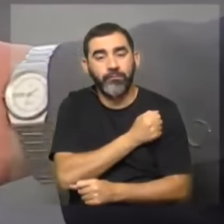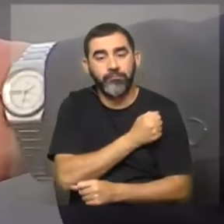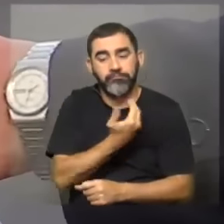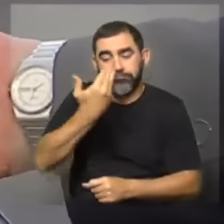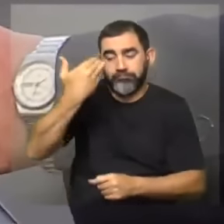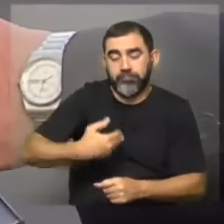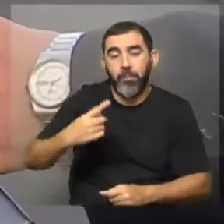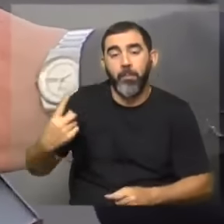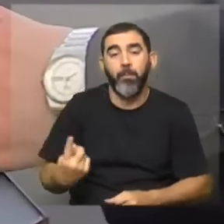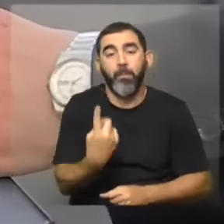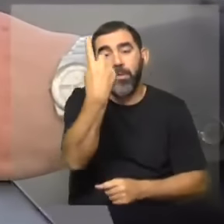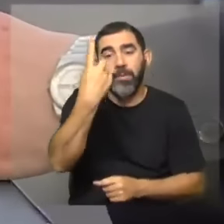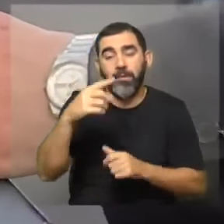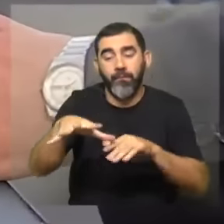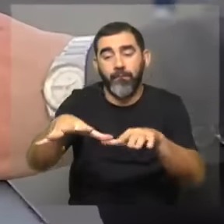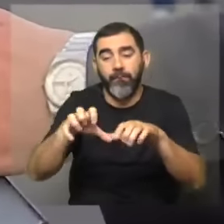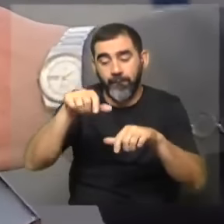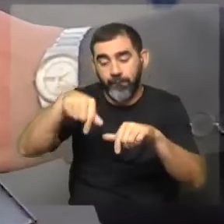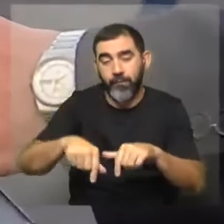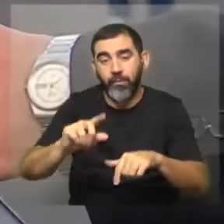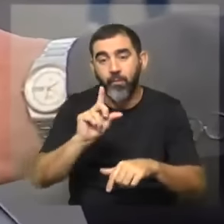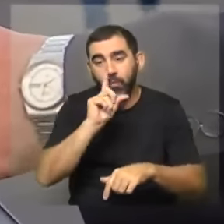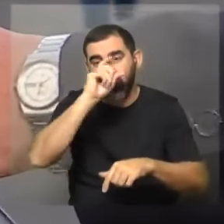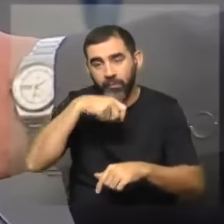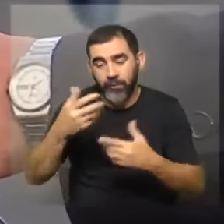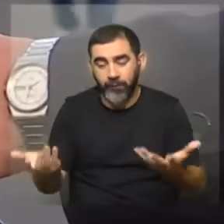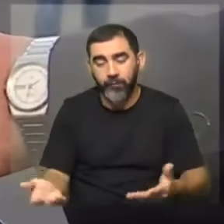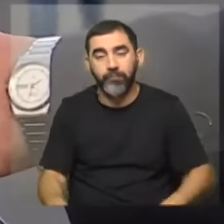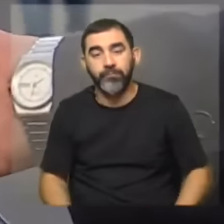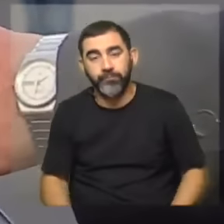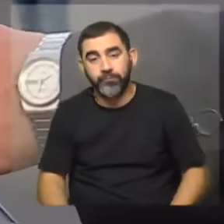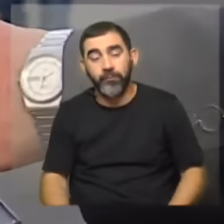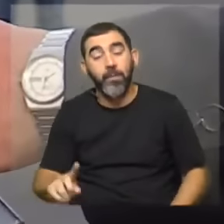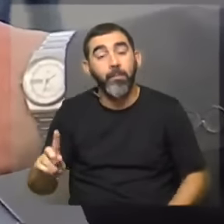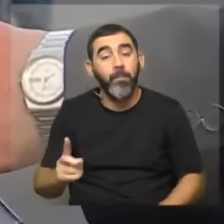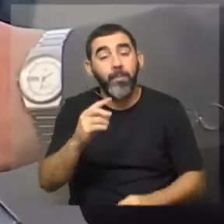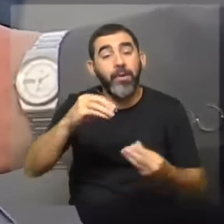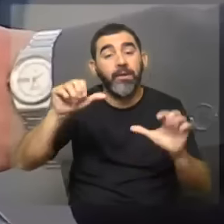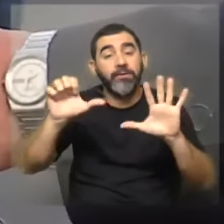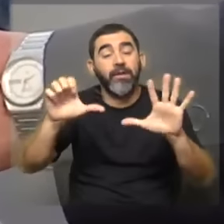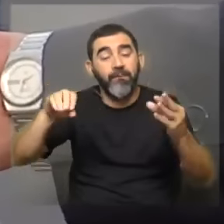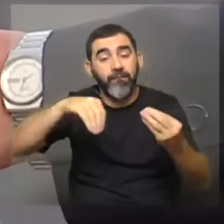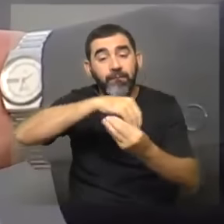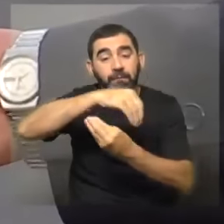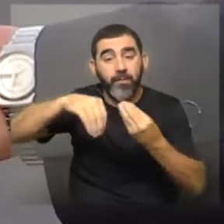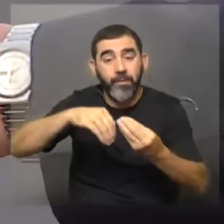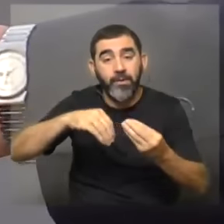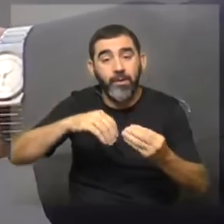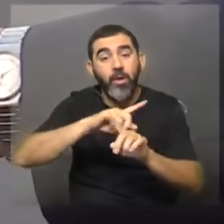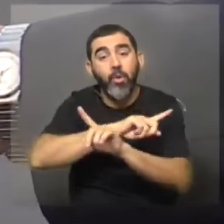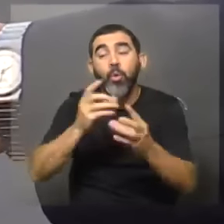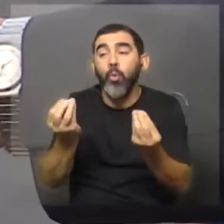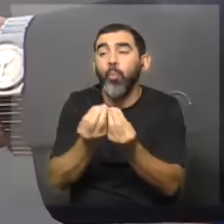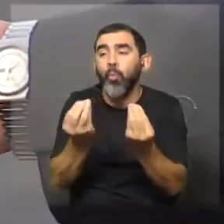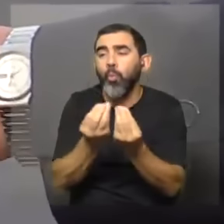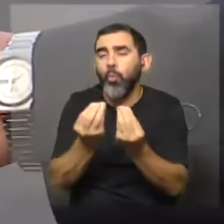ición de primer poblador de este pago que hoy veneramos son las primeras se familias capaz que no son tantas como